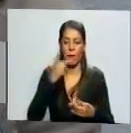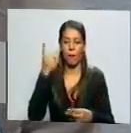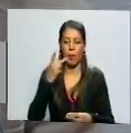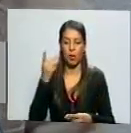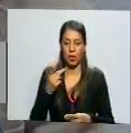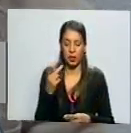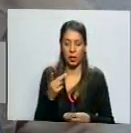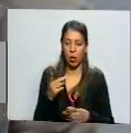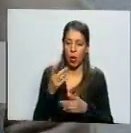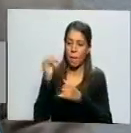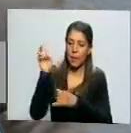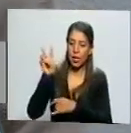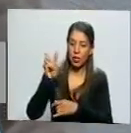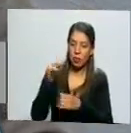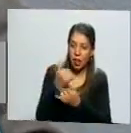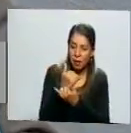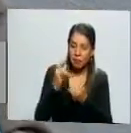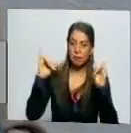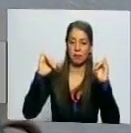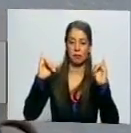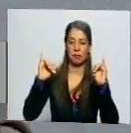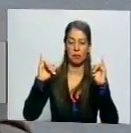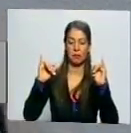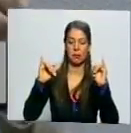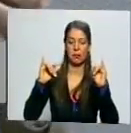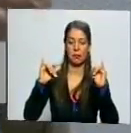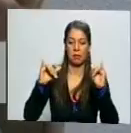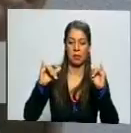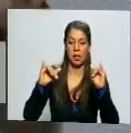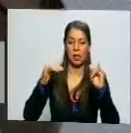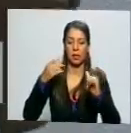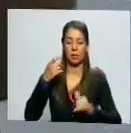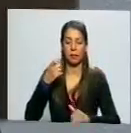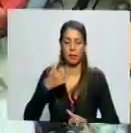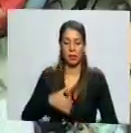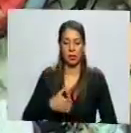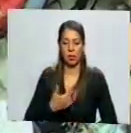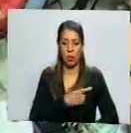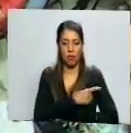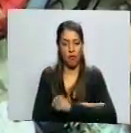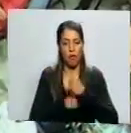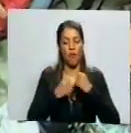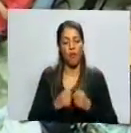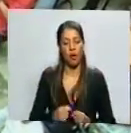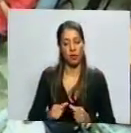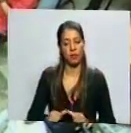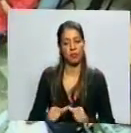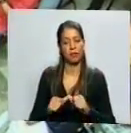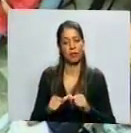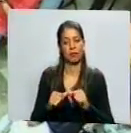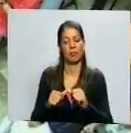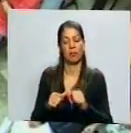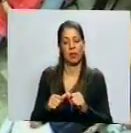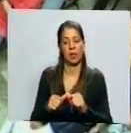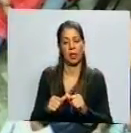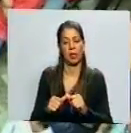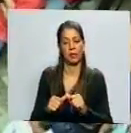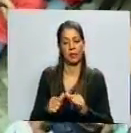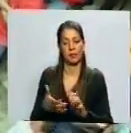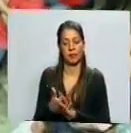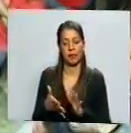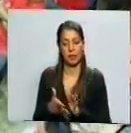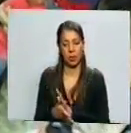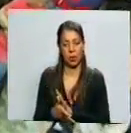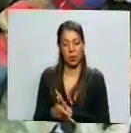política de soberanía y, por supuesto, de seguir reforzando el concepto